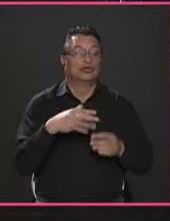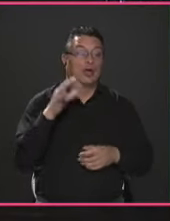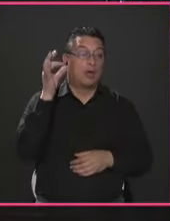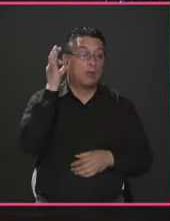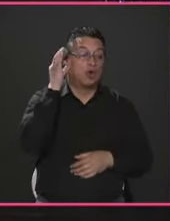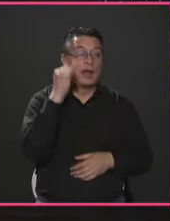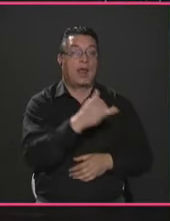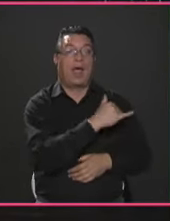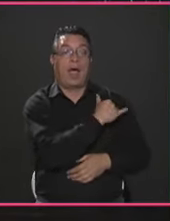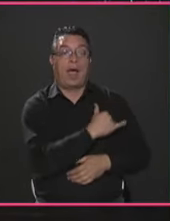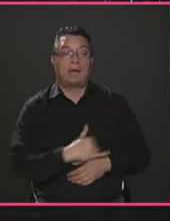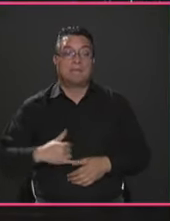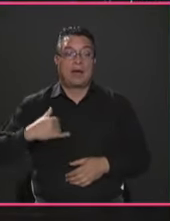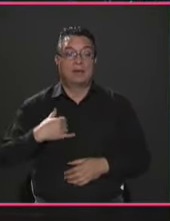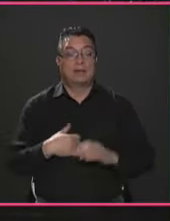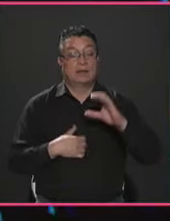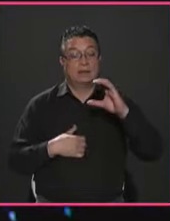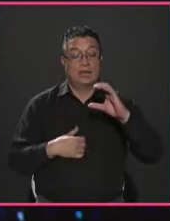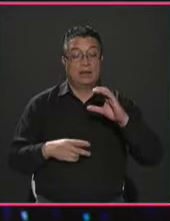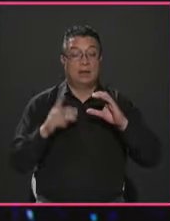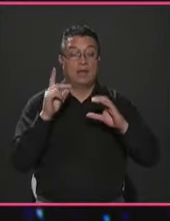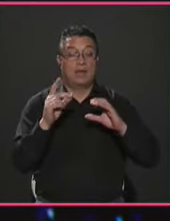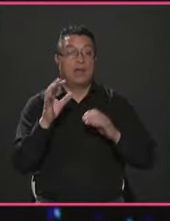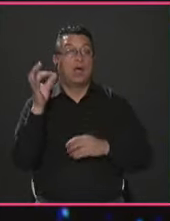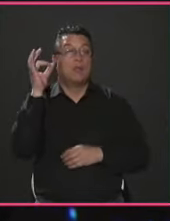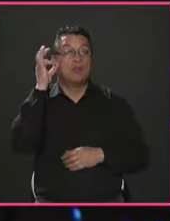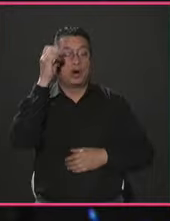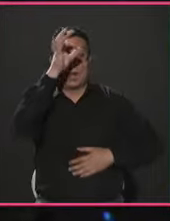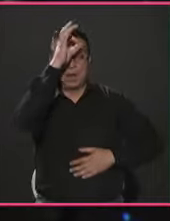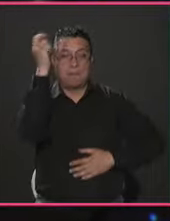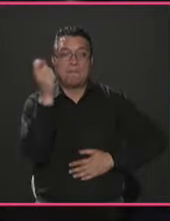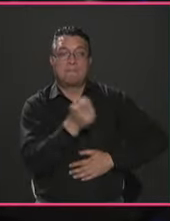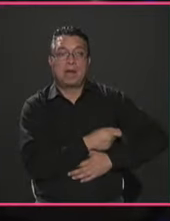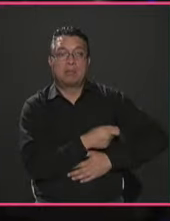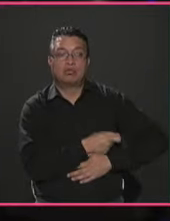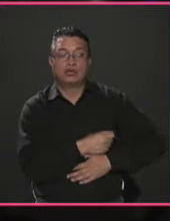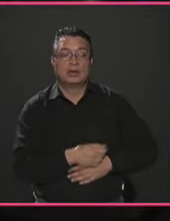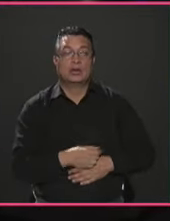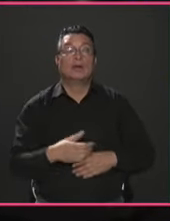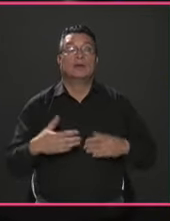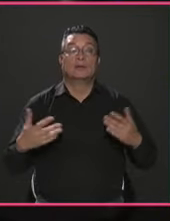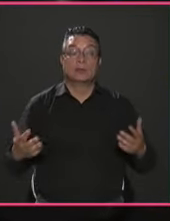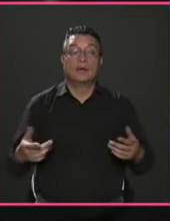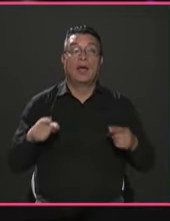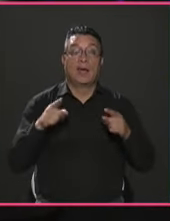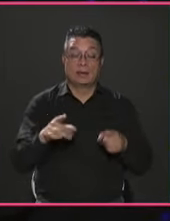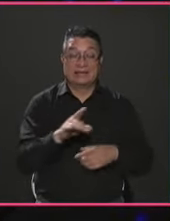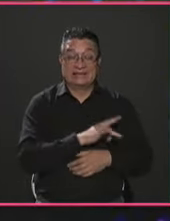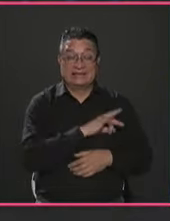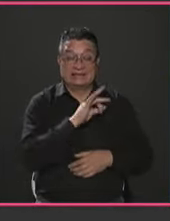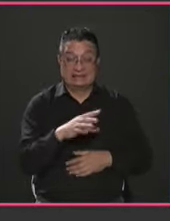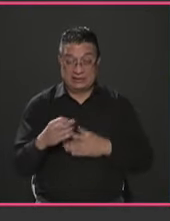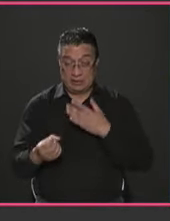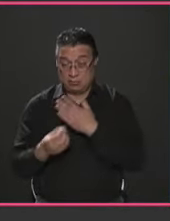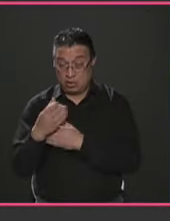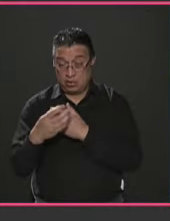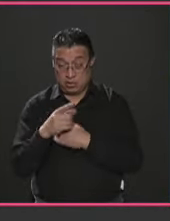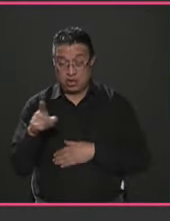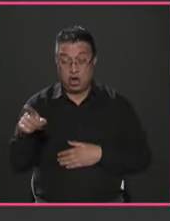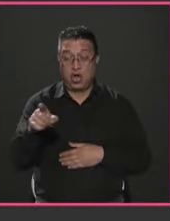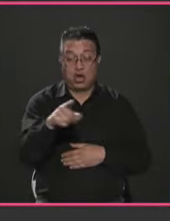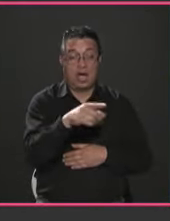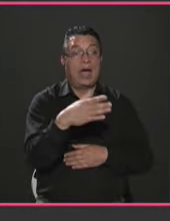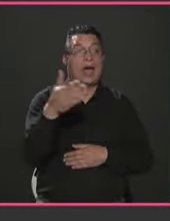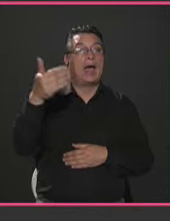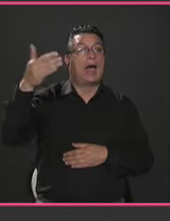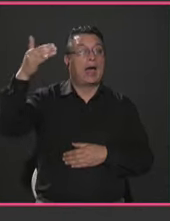aimar y el c y el D de mujeres mapuche entonces podemos decir que de estos chilenos modernos en algún